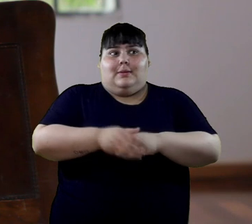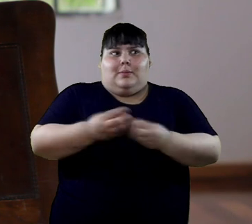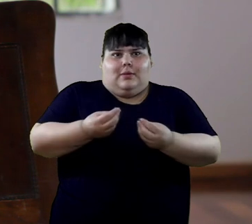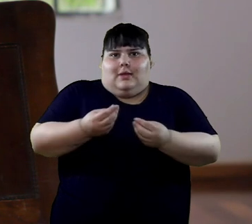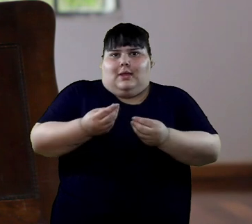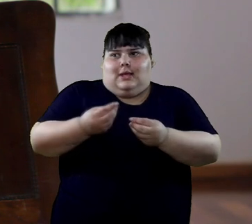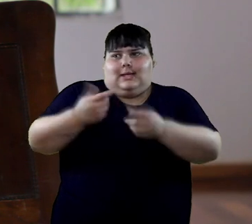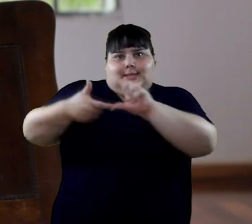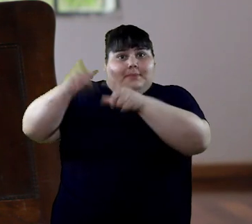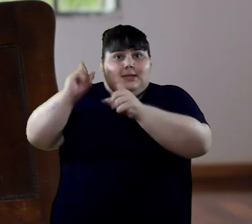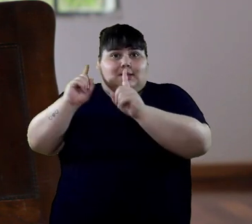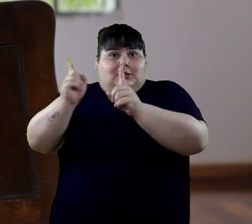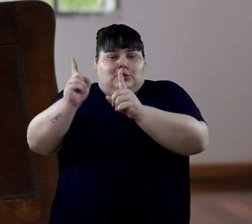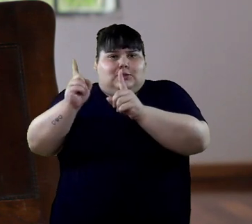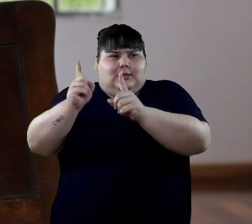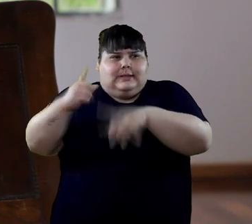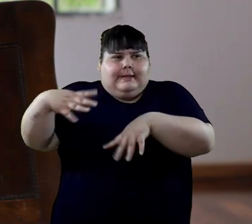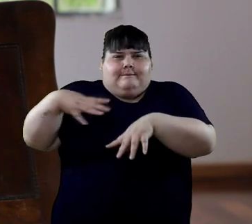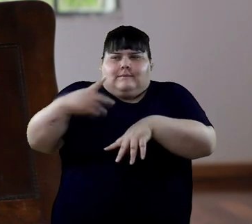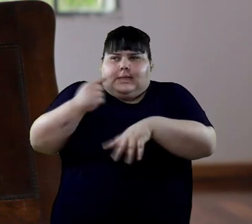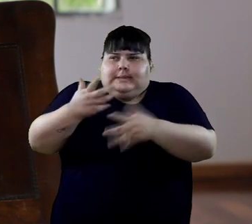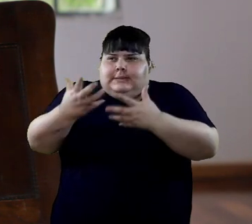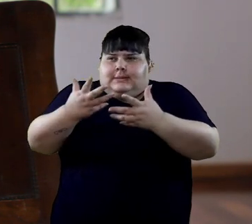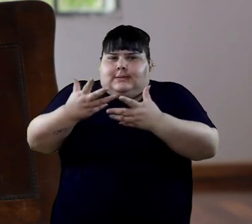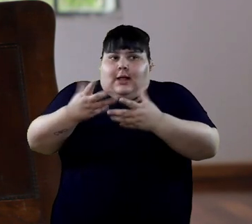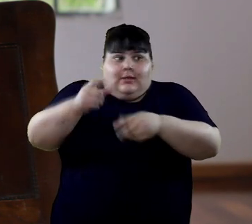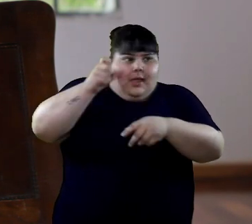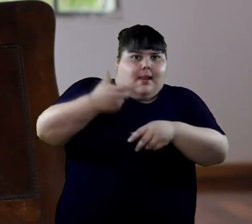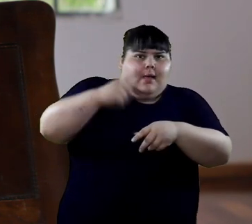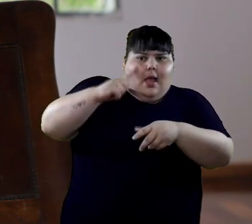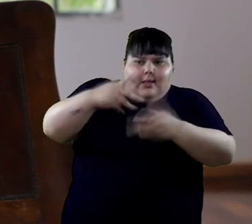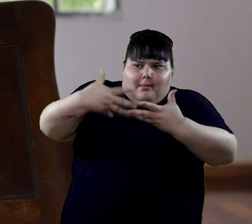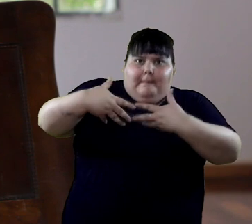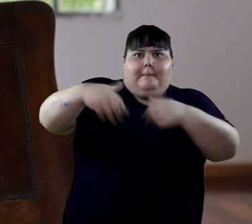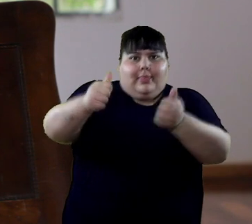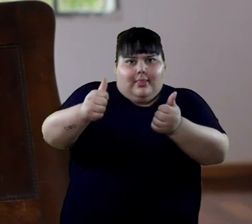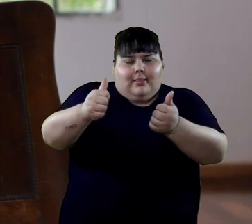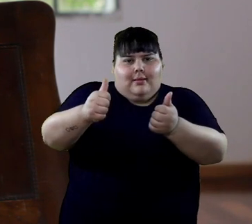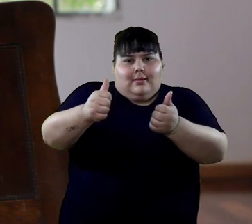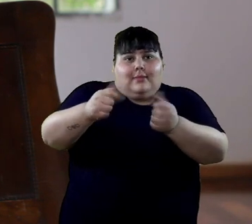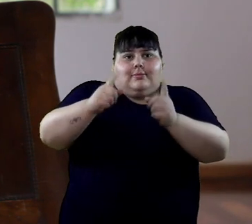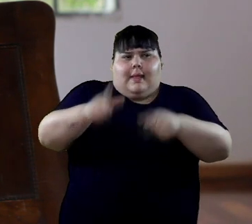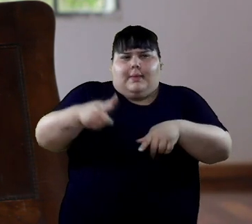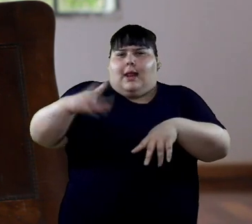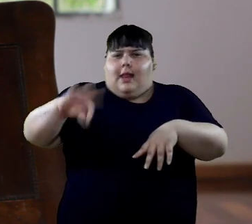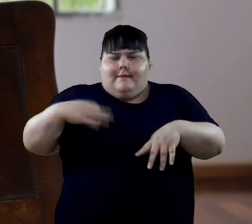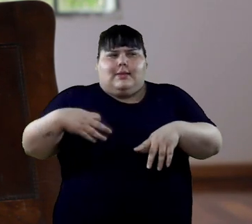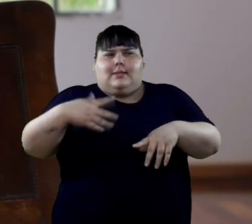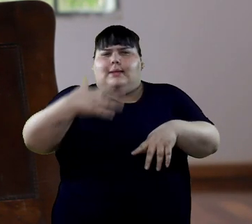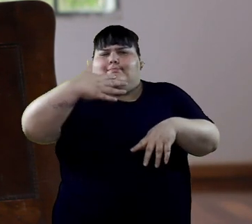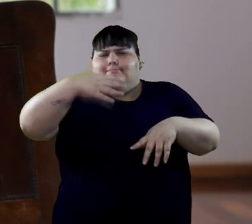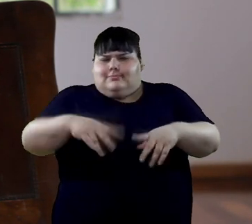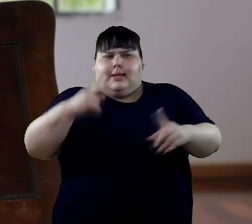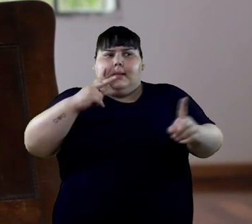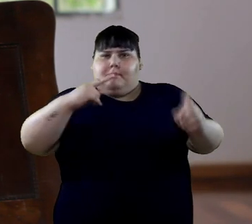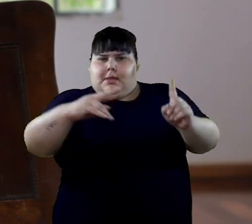Pude reconciliarme en algún punto de mi recorrido como docente, como dije, entendí la vida desde